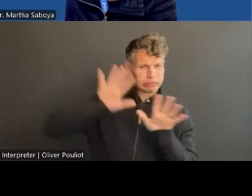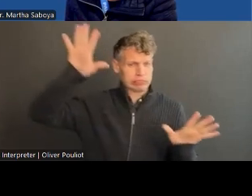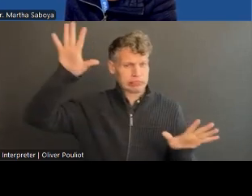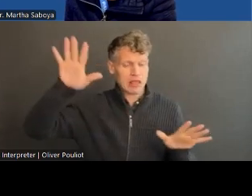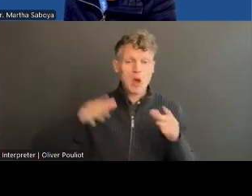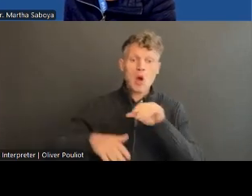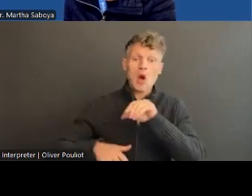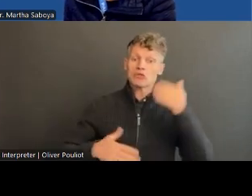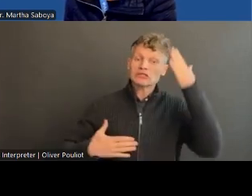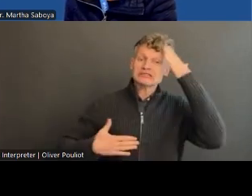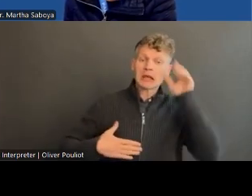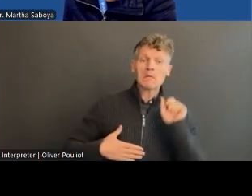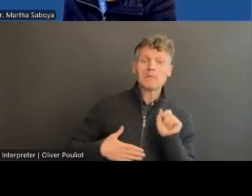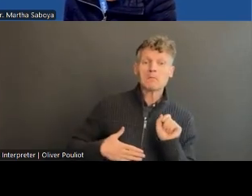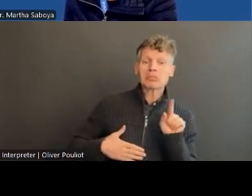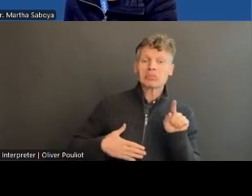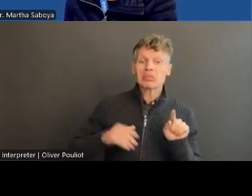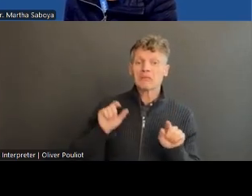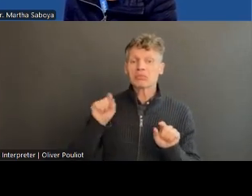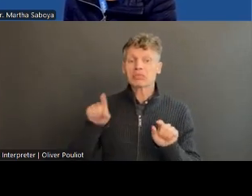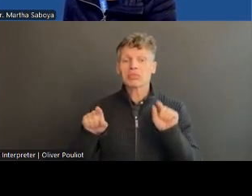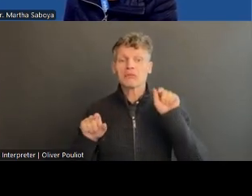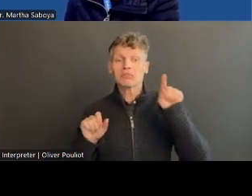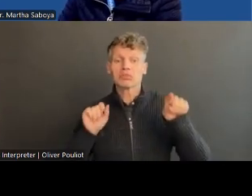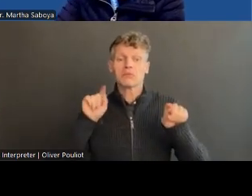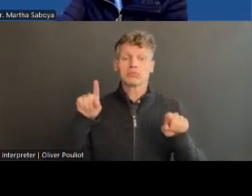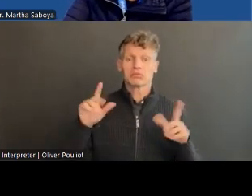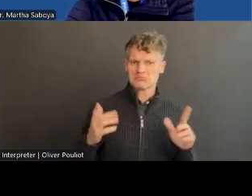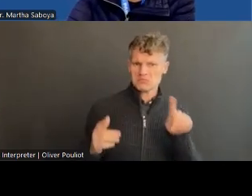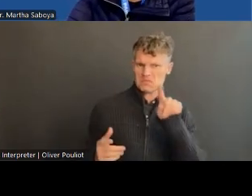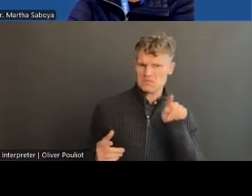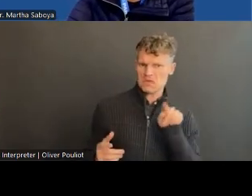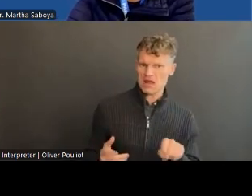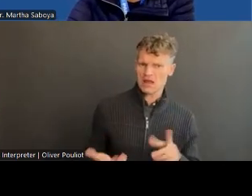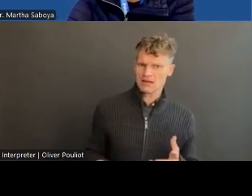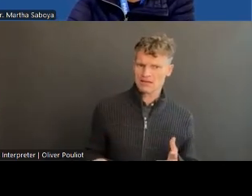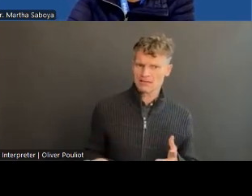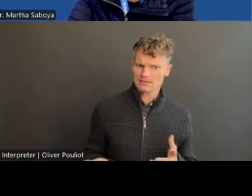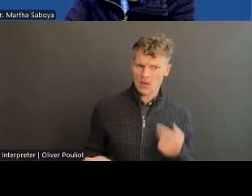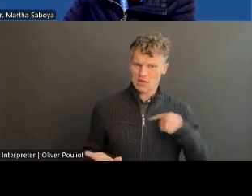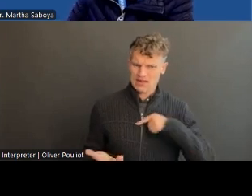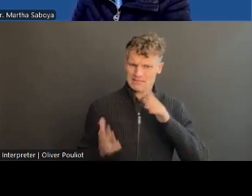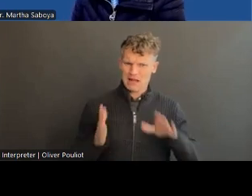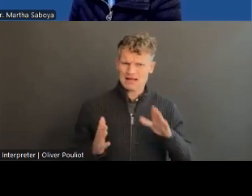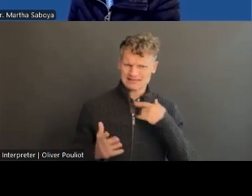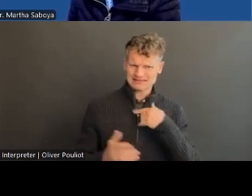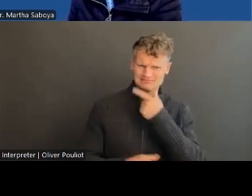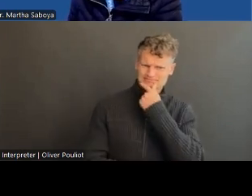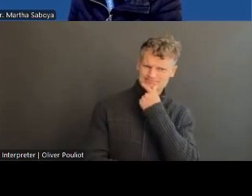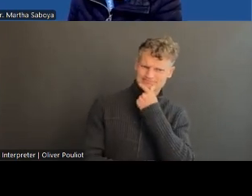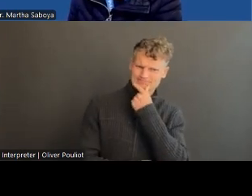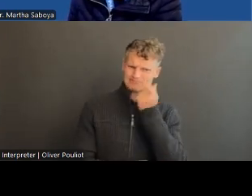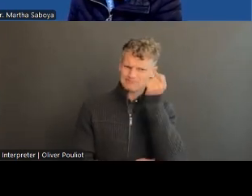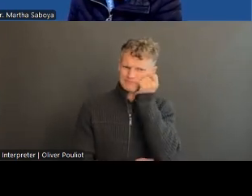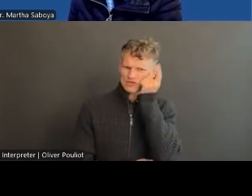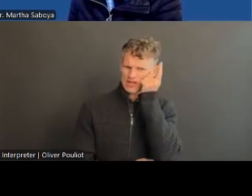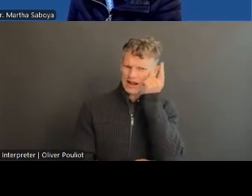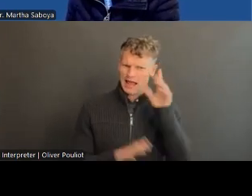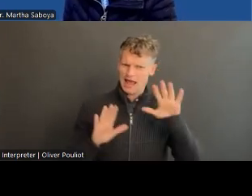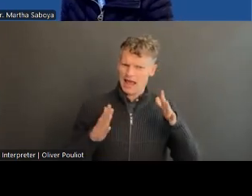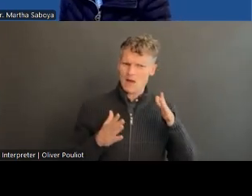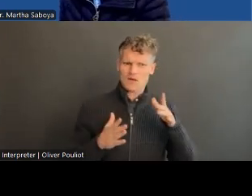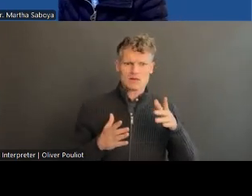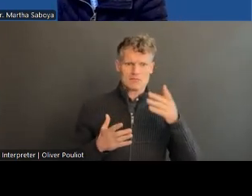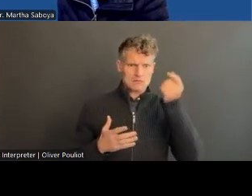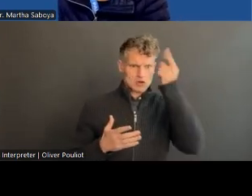Eh, no solo a nivel nacional, sino a nivel subnacional o subregional para poder acelerar